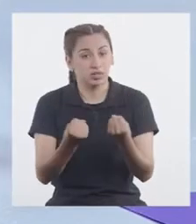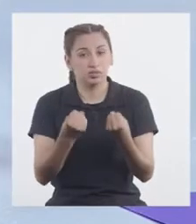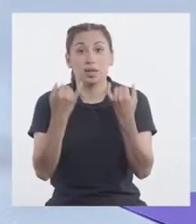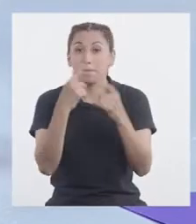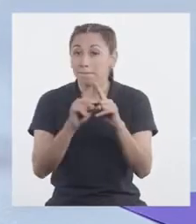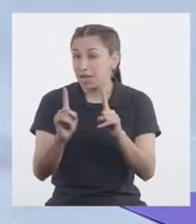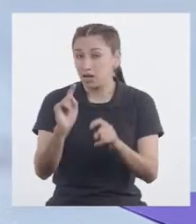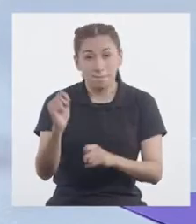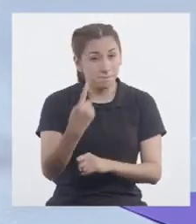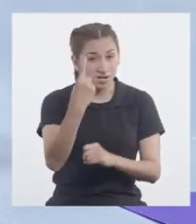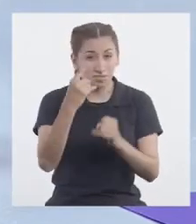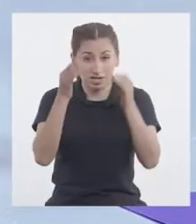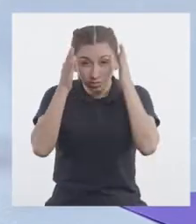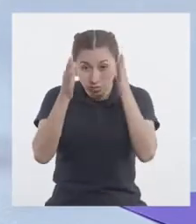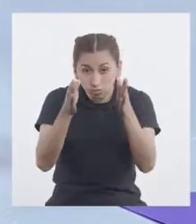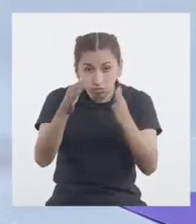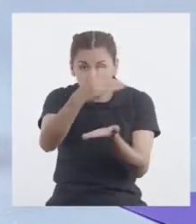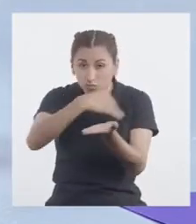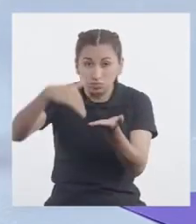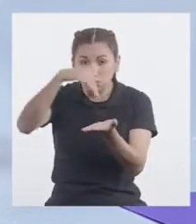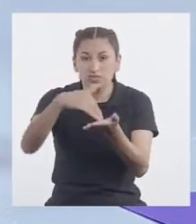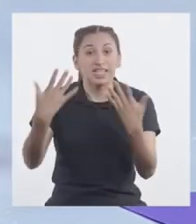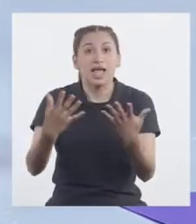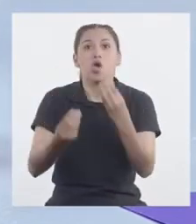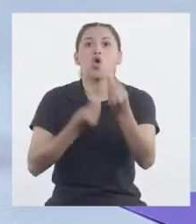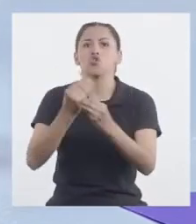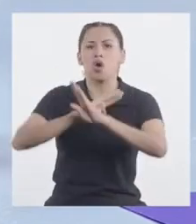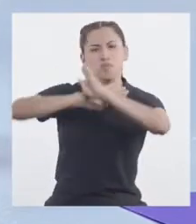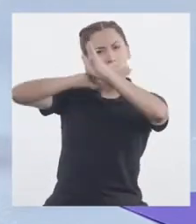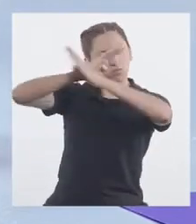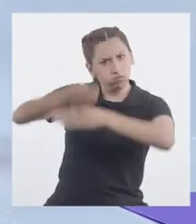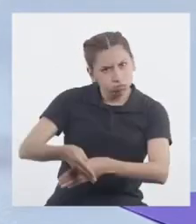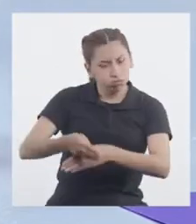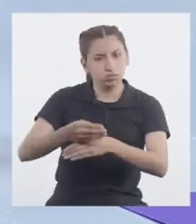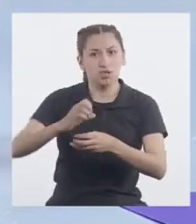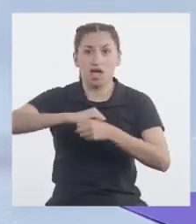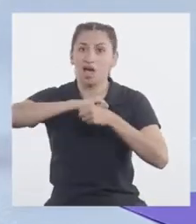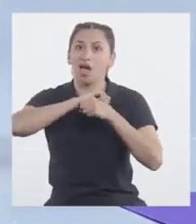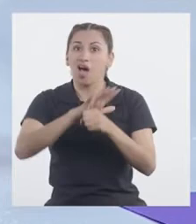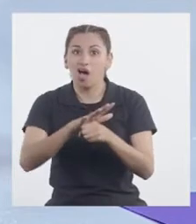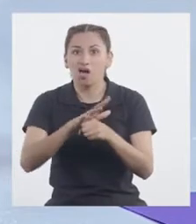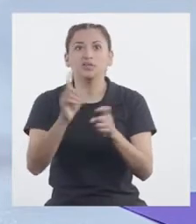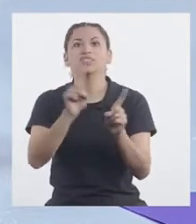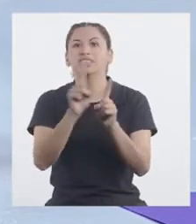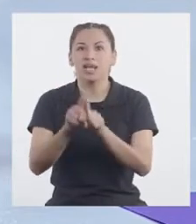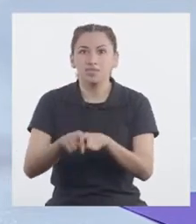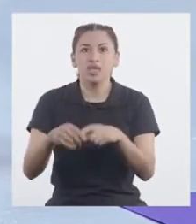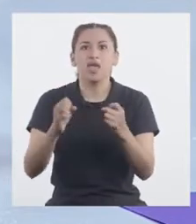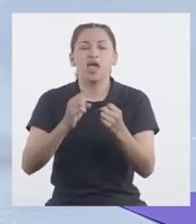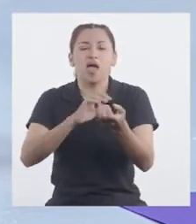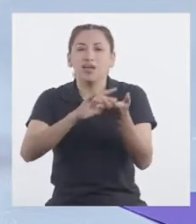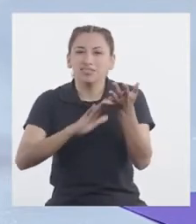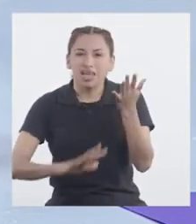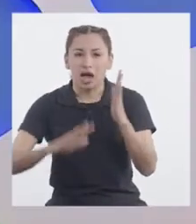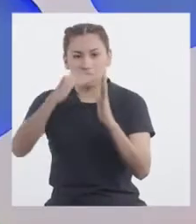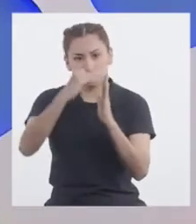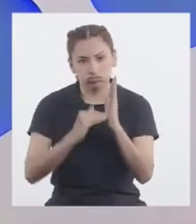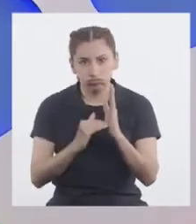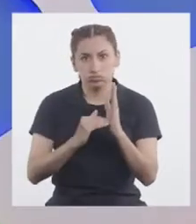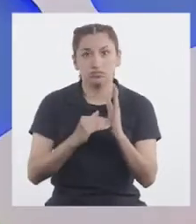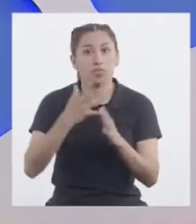En realidad, nuestro tema central es cómo prevenir la anemia. Esa es nuestra preocupación y nuestro